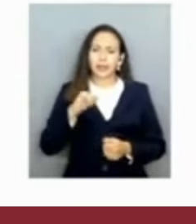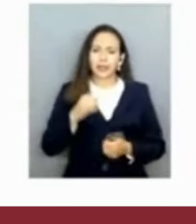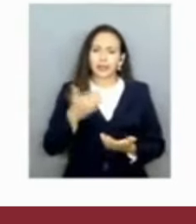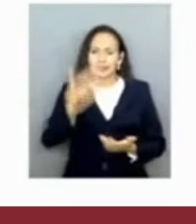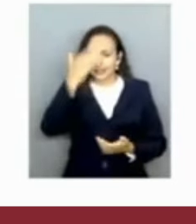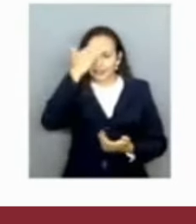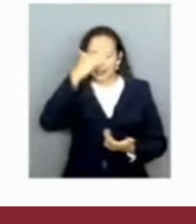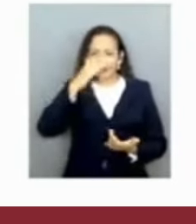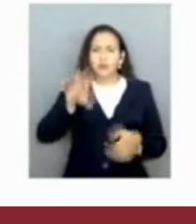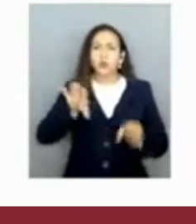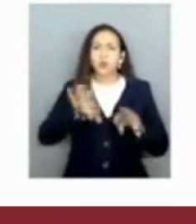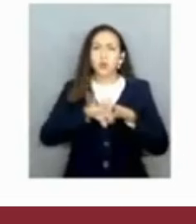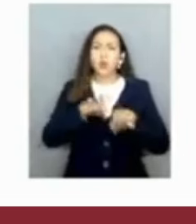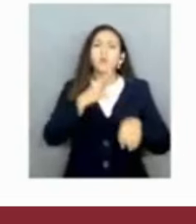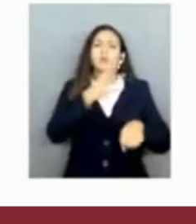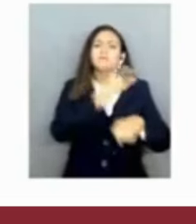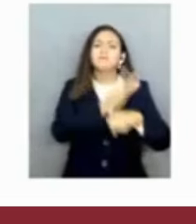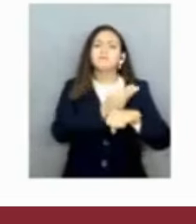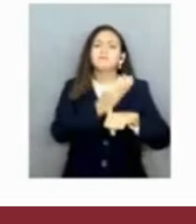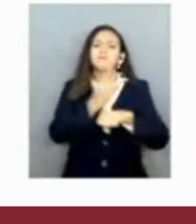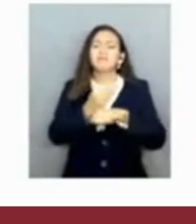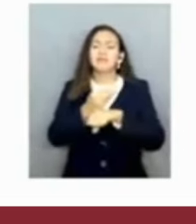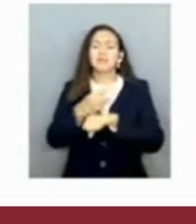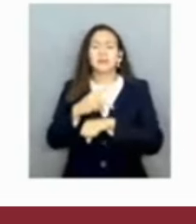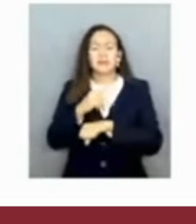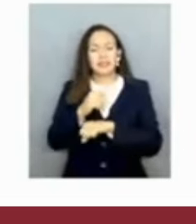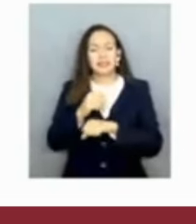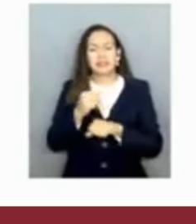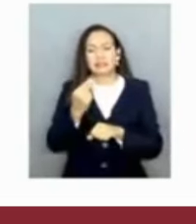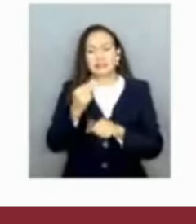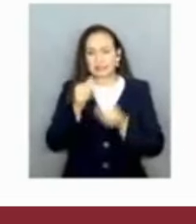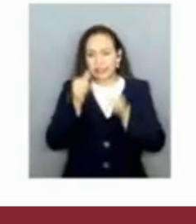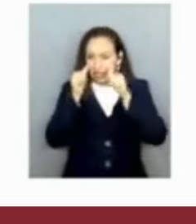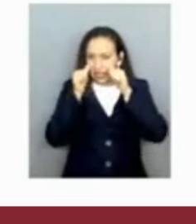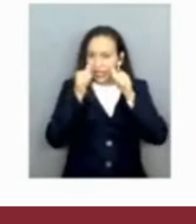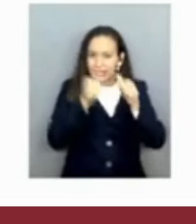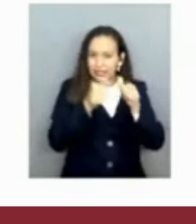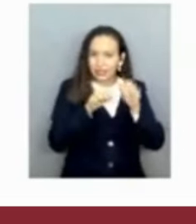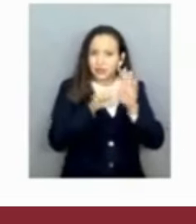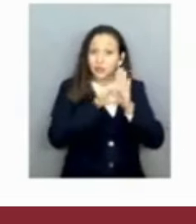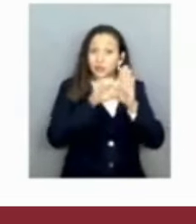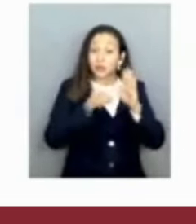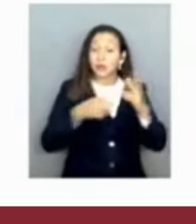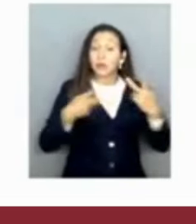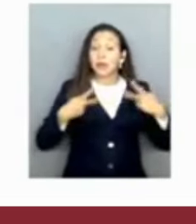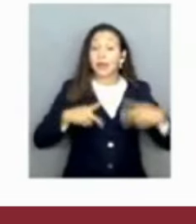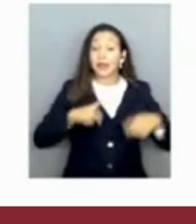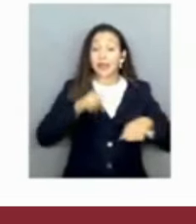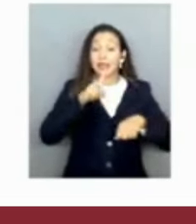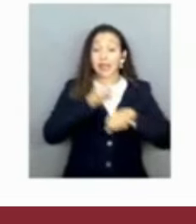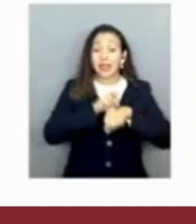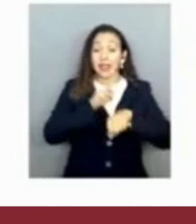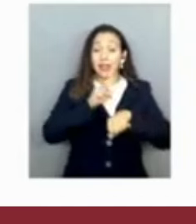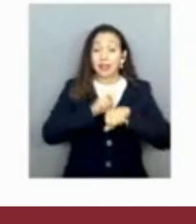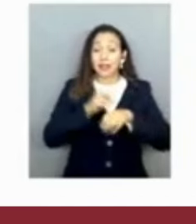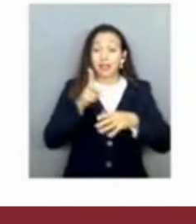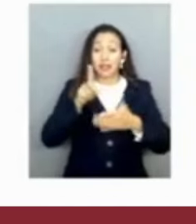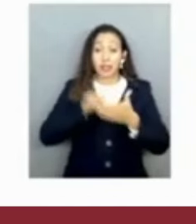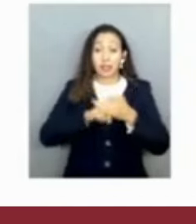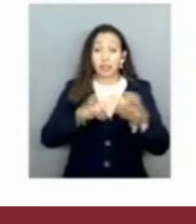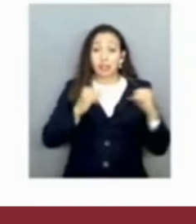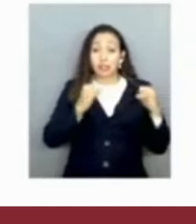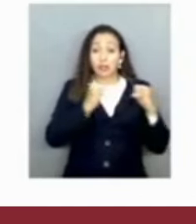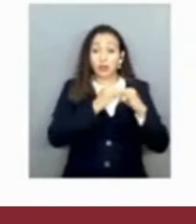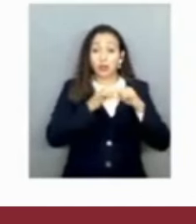ministros en medio del debate sobre la reforma judicial ha generado críticas y cuestionamientos sobre la responsabilidad y compromiso de los integrantes de